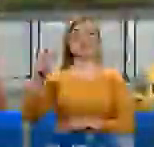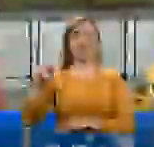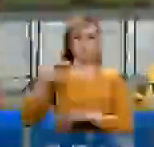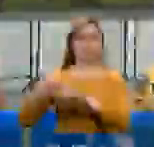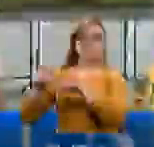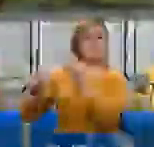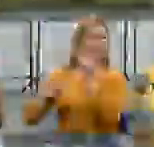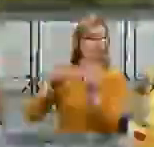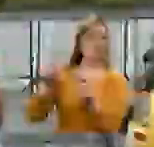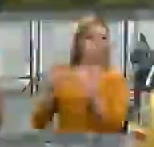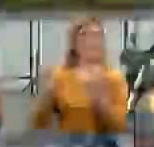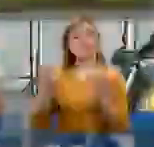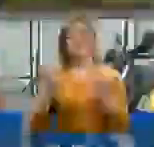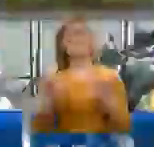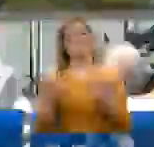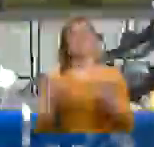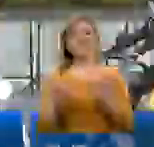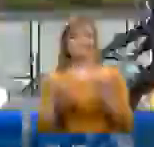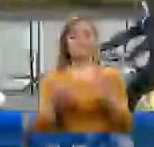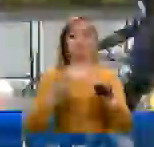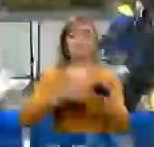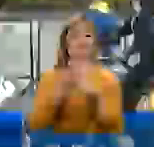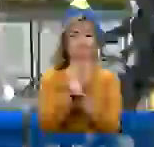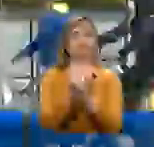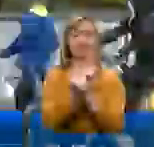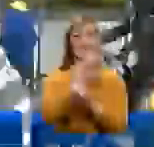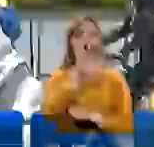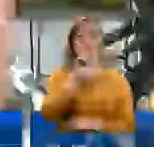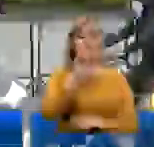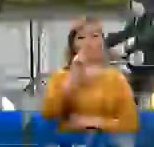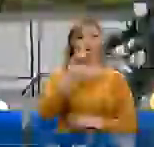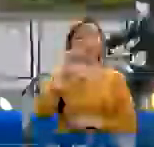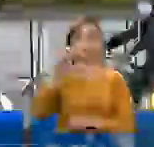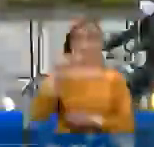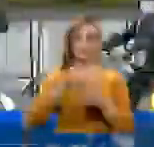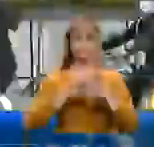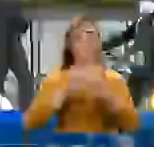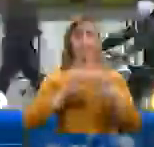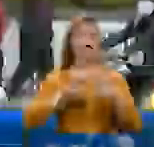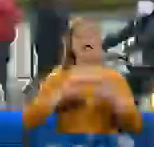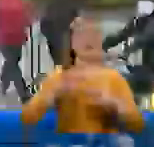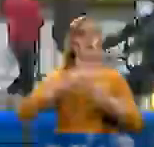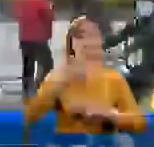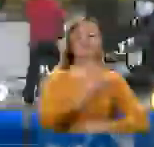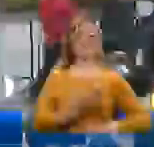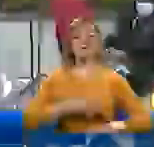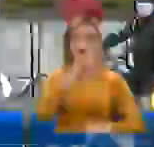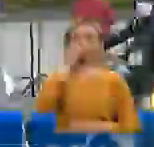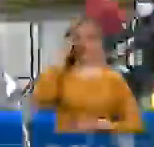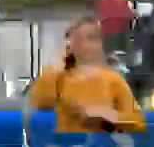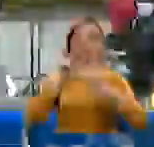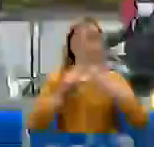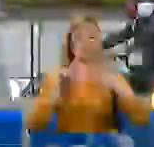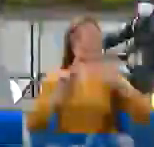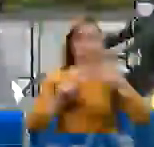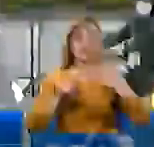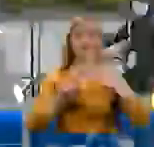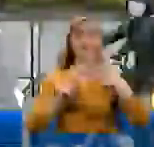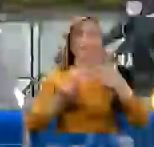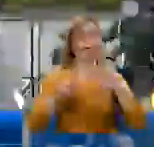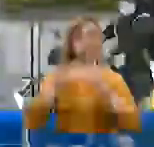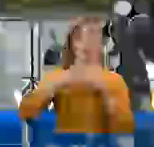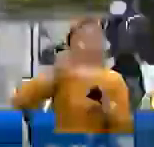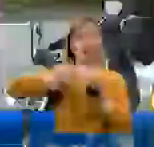los procesados a través de sus abogados, entre ellos Viviana Bonilla, el expresidente Rafael Correa, y este momento también interviene